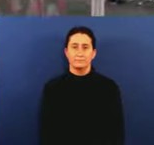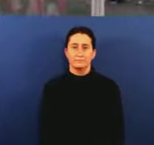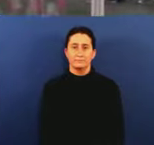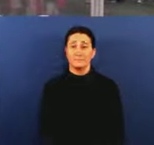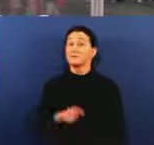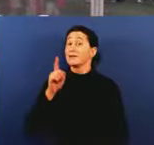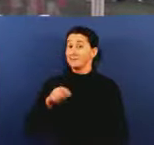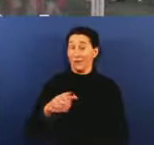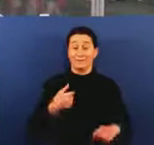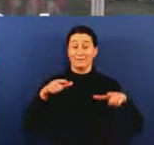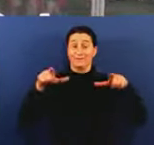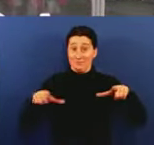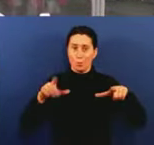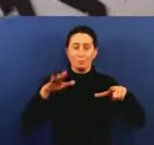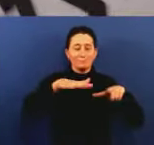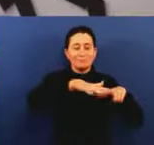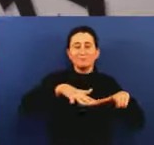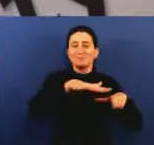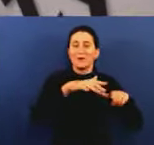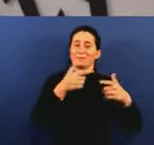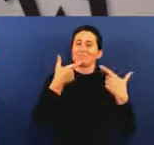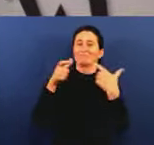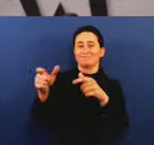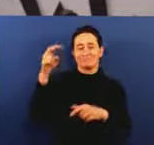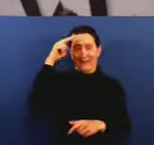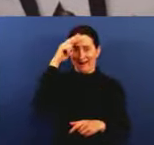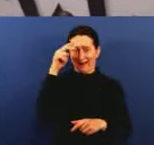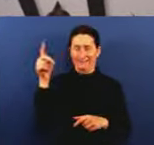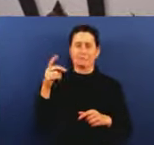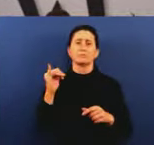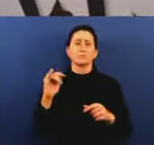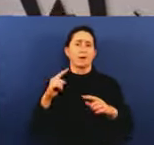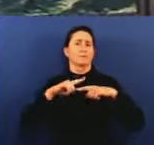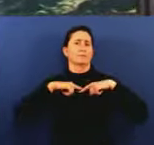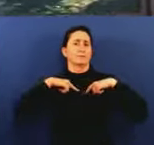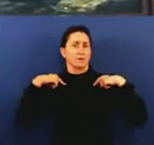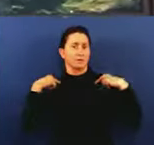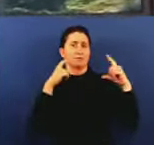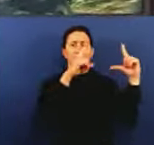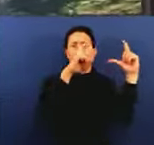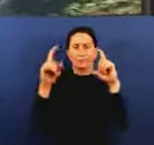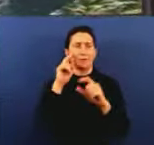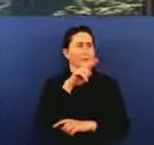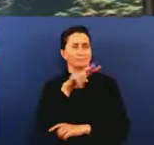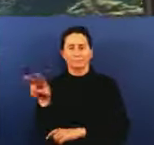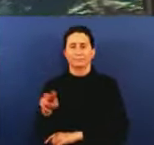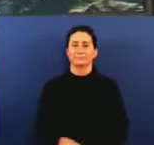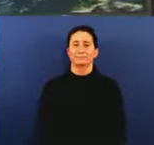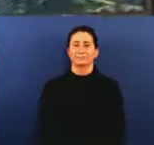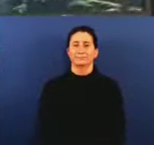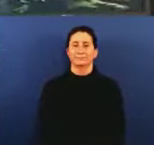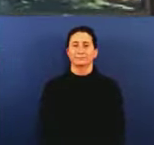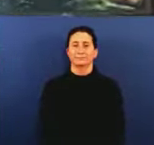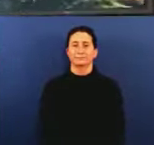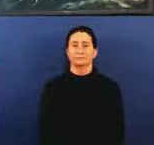se exponen varias camisetas y fotografías. El stand dispone asimismo de un fotocroma, en el que los visitantes